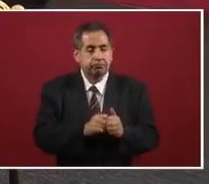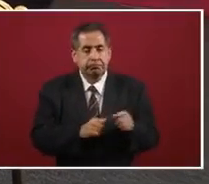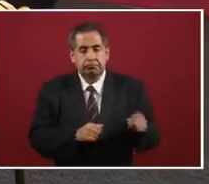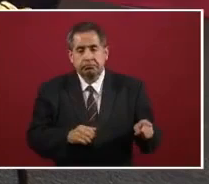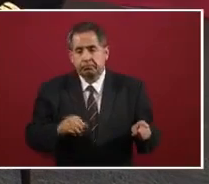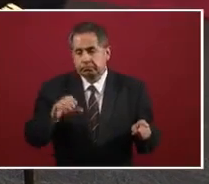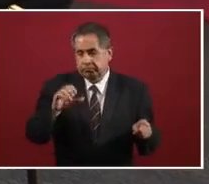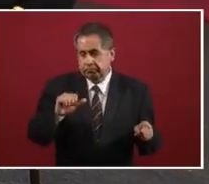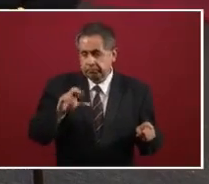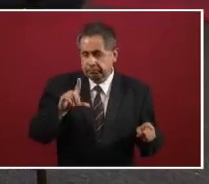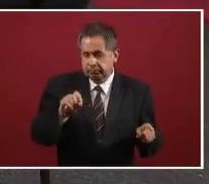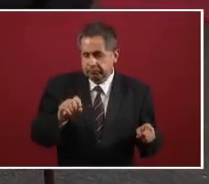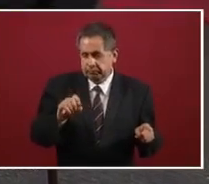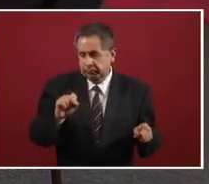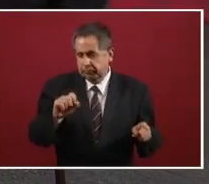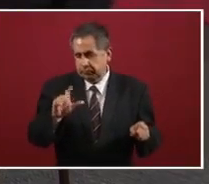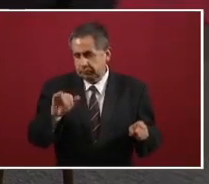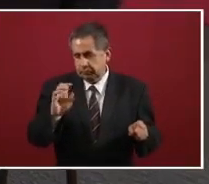Carlos Slim ayer.